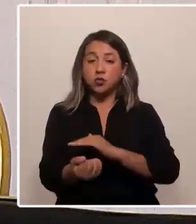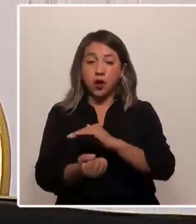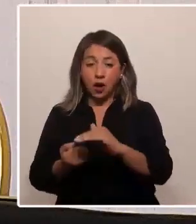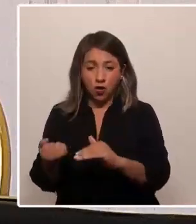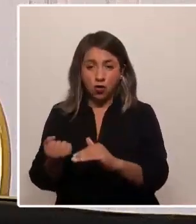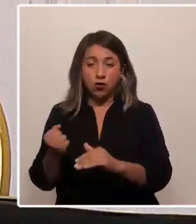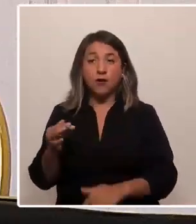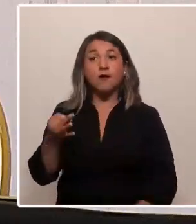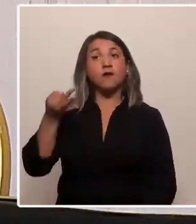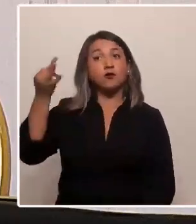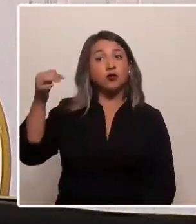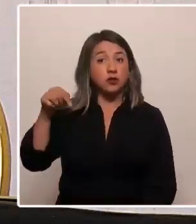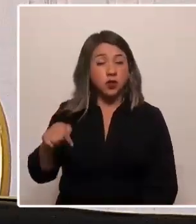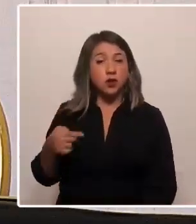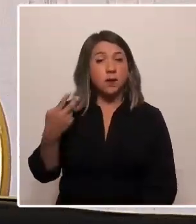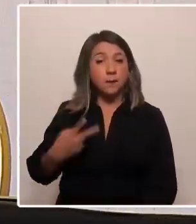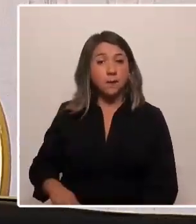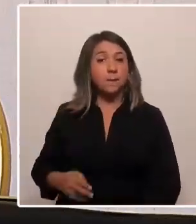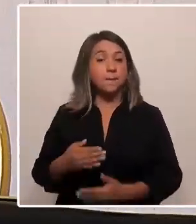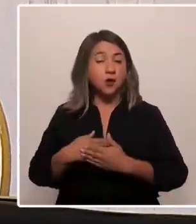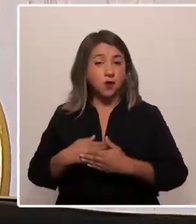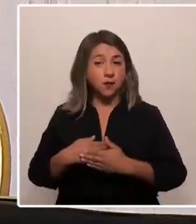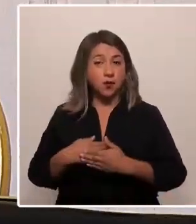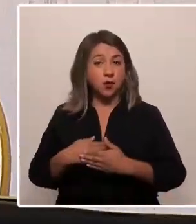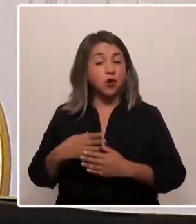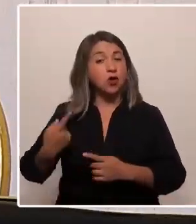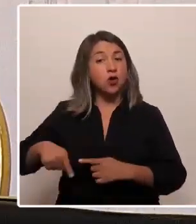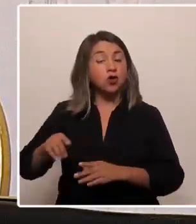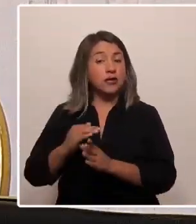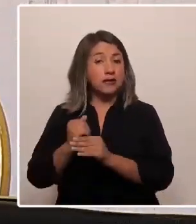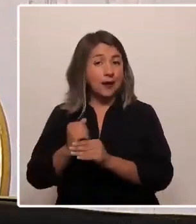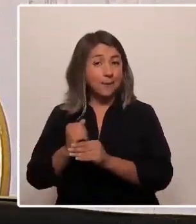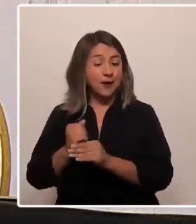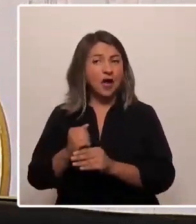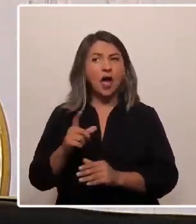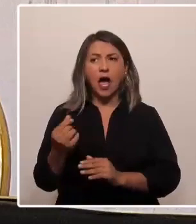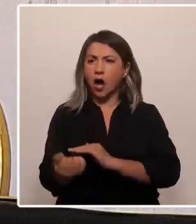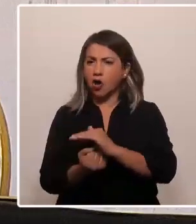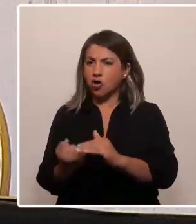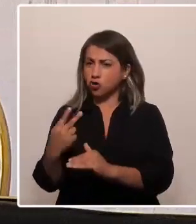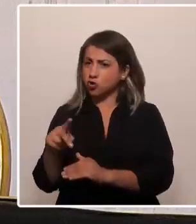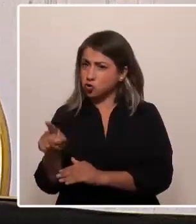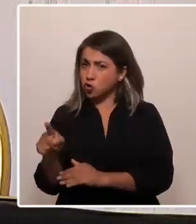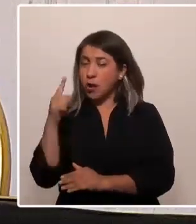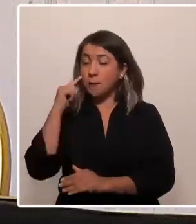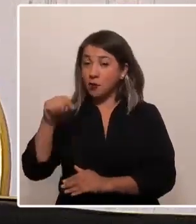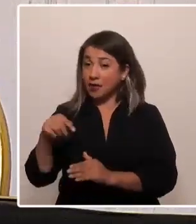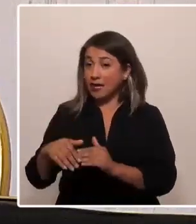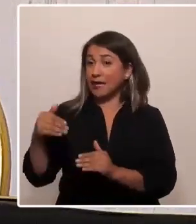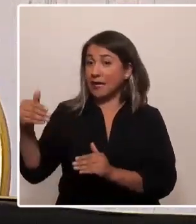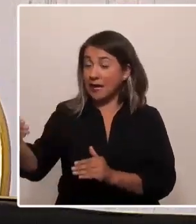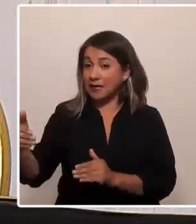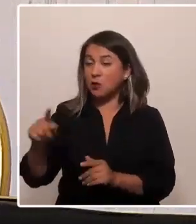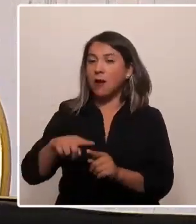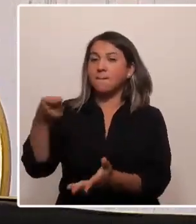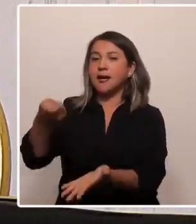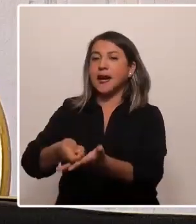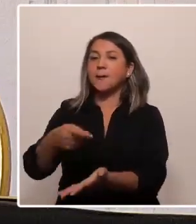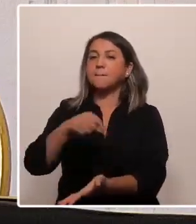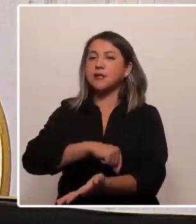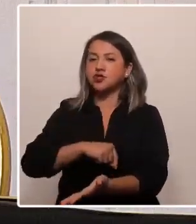y futuros sean de su propiedad, por acá viene la otra trampa. Decirles que sus ahorros son suyos, pero que de aquí en adelante irán a pagar pensiones